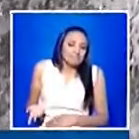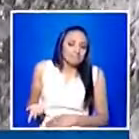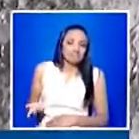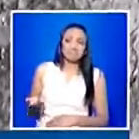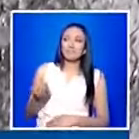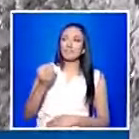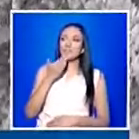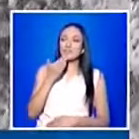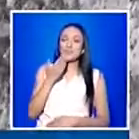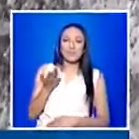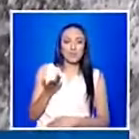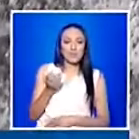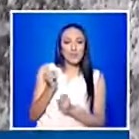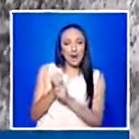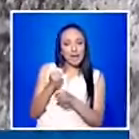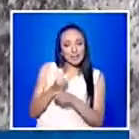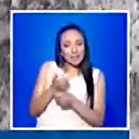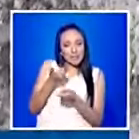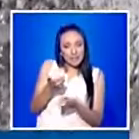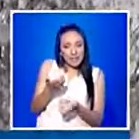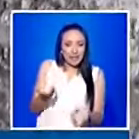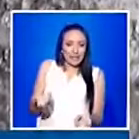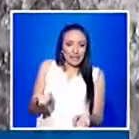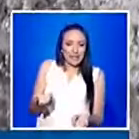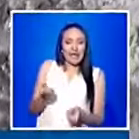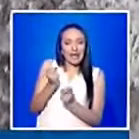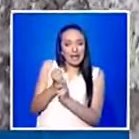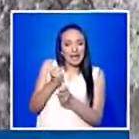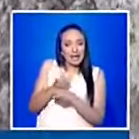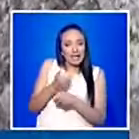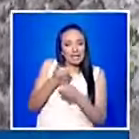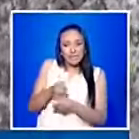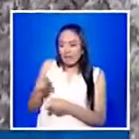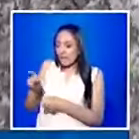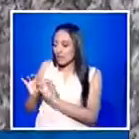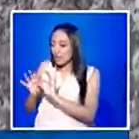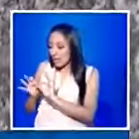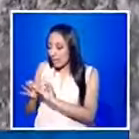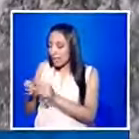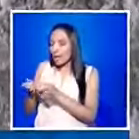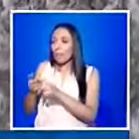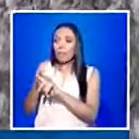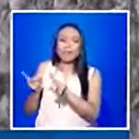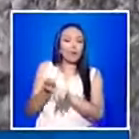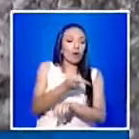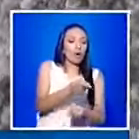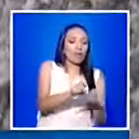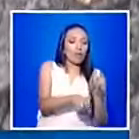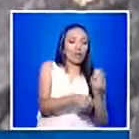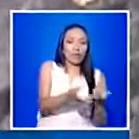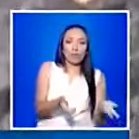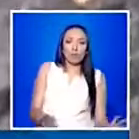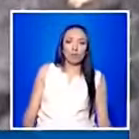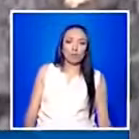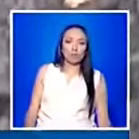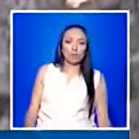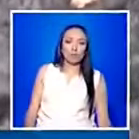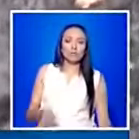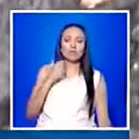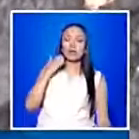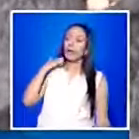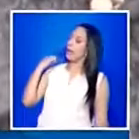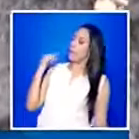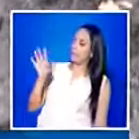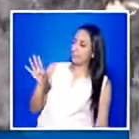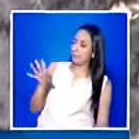ni una cosa bien hecha. Si algo van a hacer, hagan bien hecho. Muchas gracias. Lo que usted ahí me decía, vecina, es que, por ejemplo,